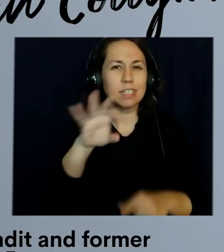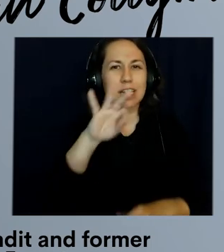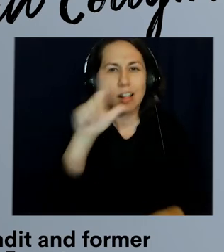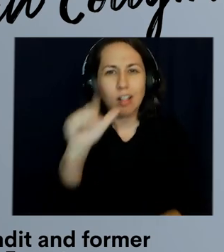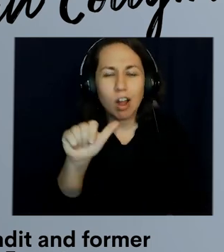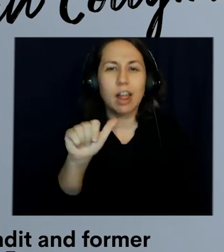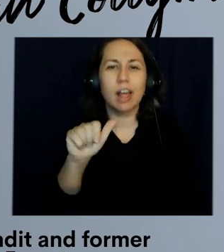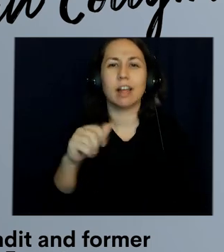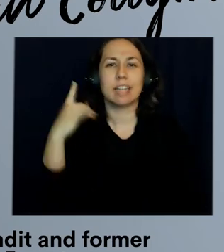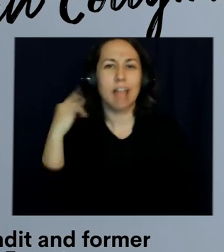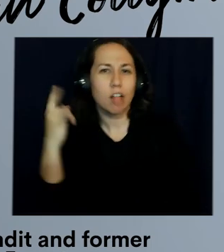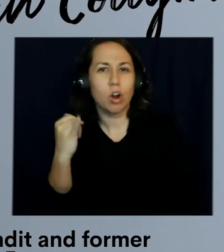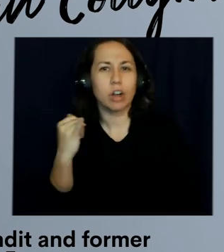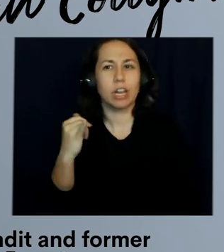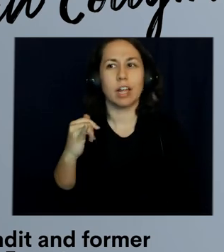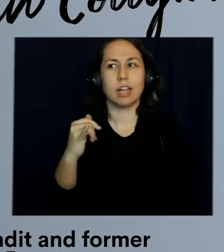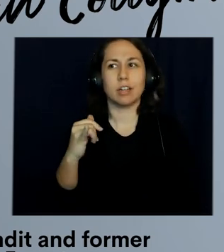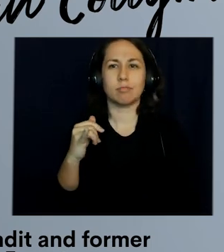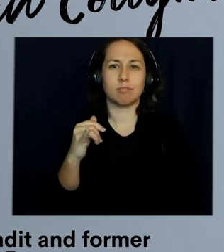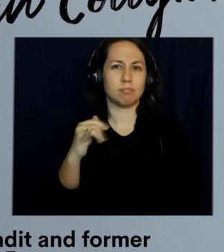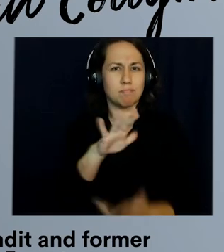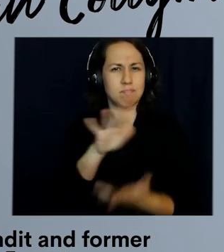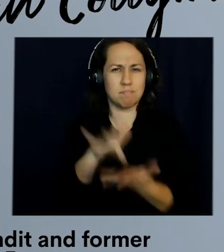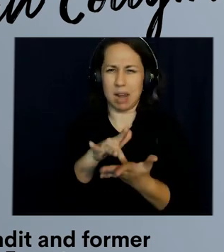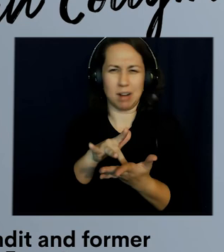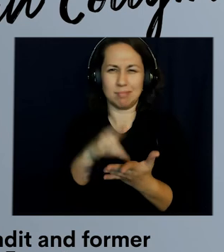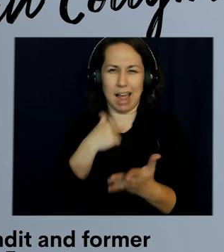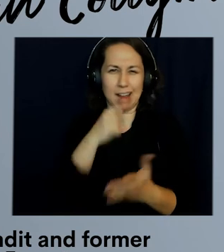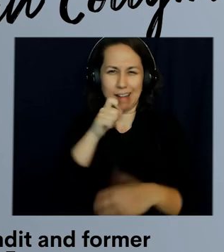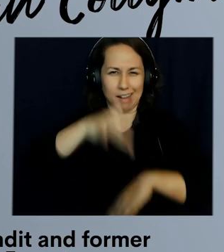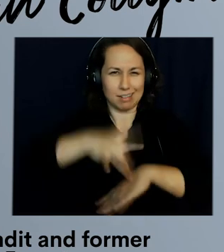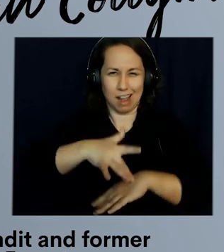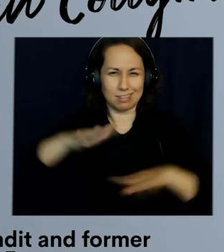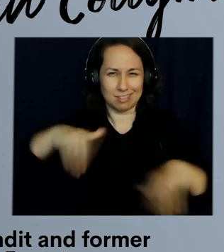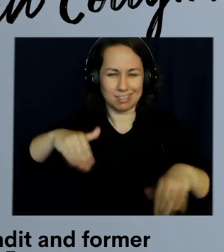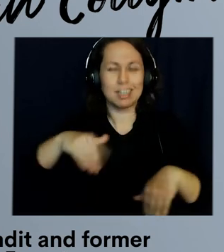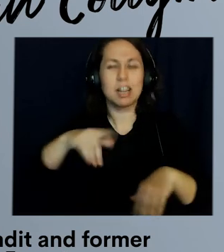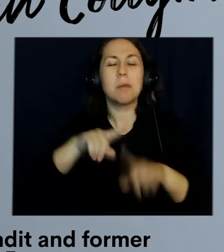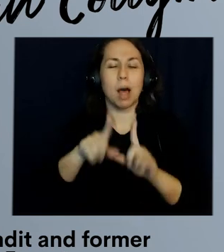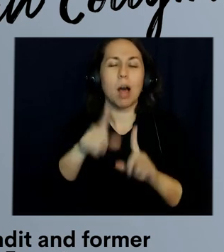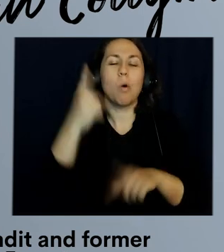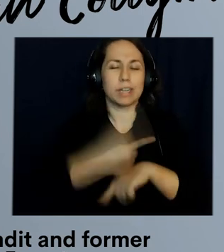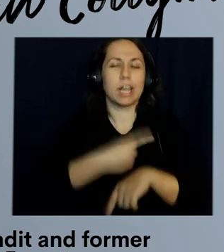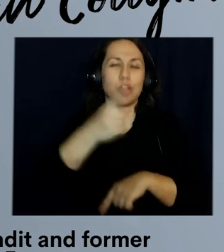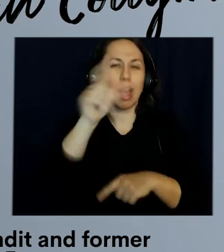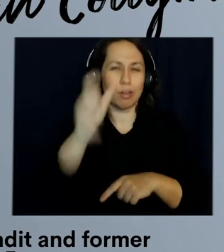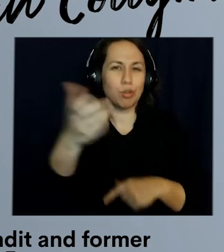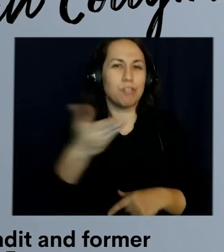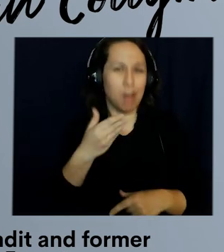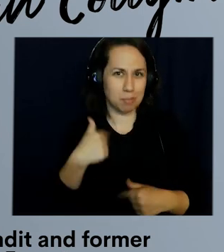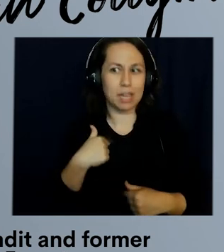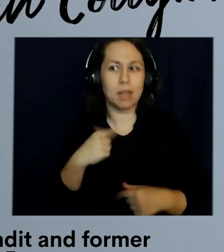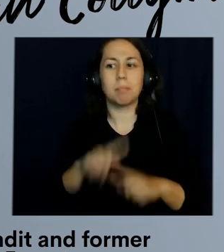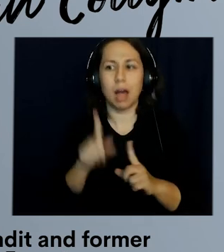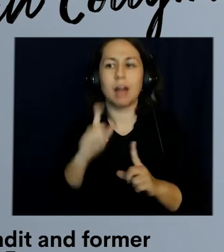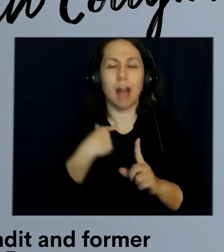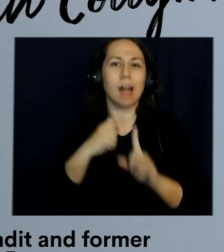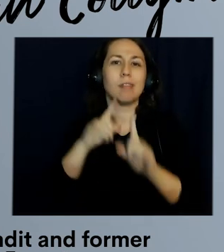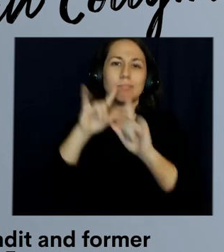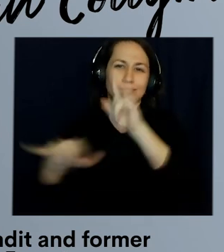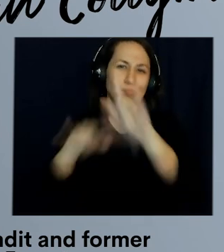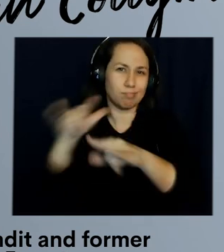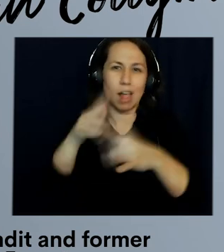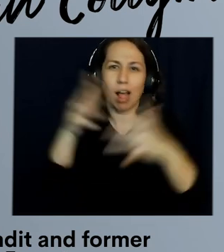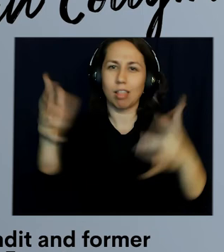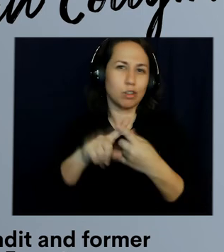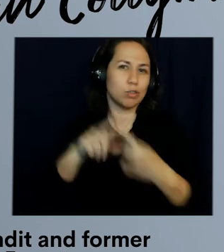sé que están listos para los retos que vienen. Pero mírenme a mí. Yo jugaba fútbol, soccer profesional. He ido a